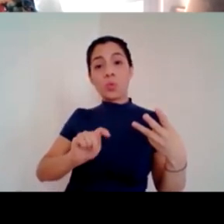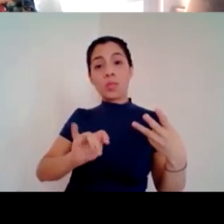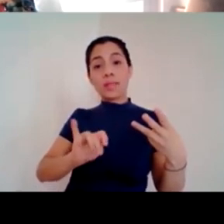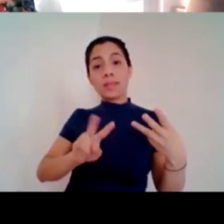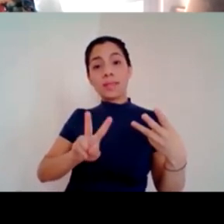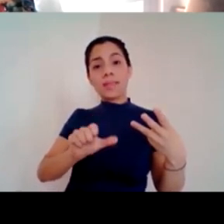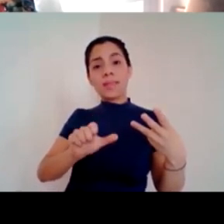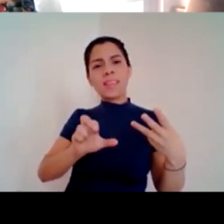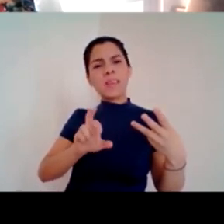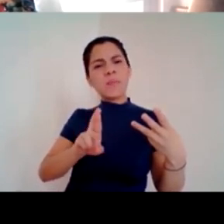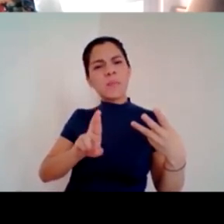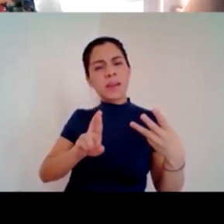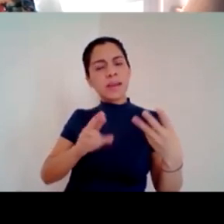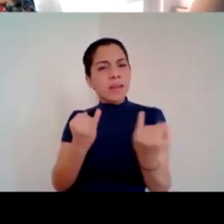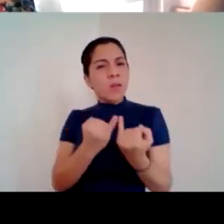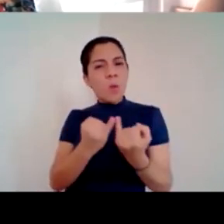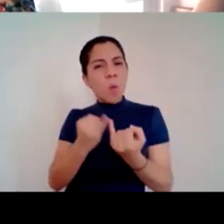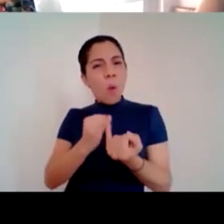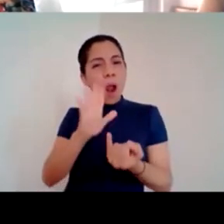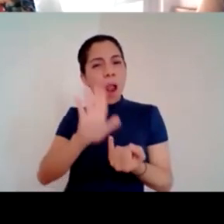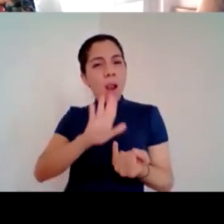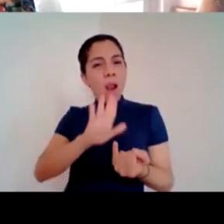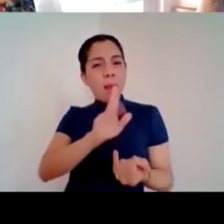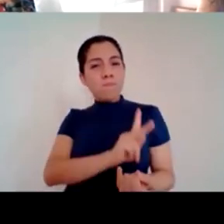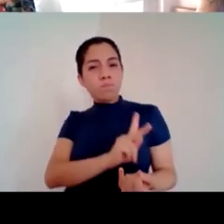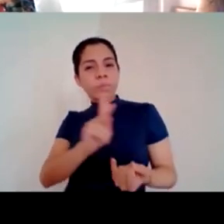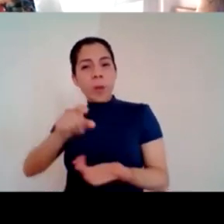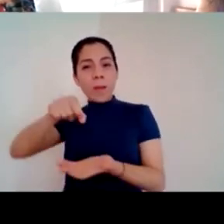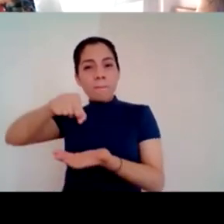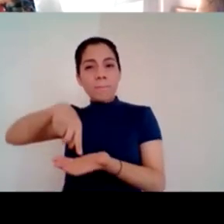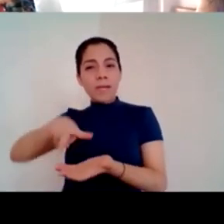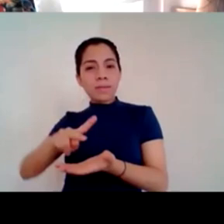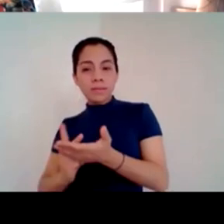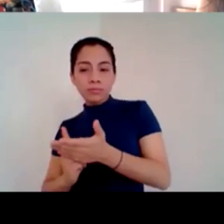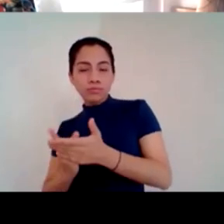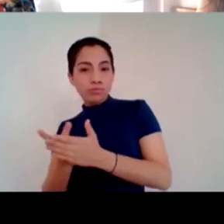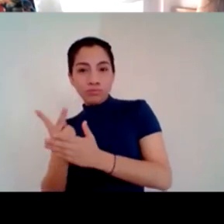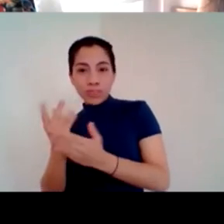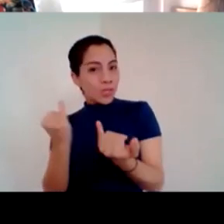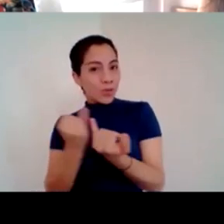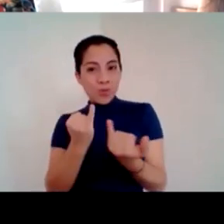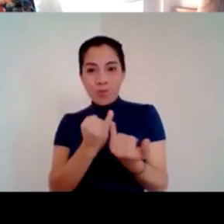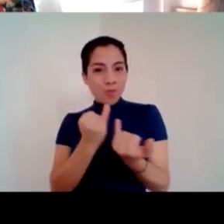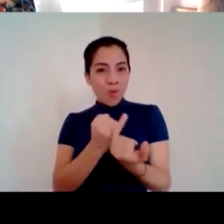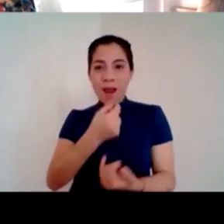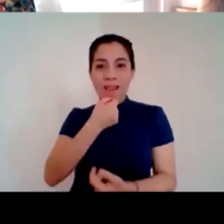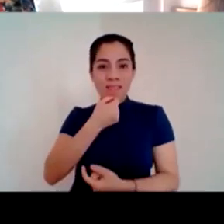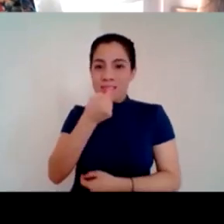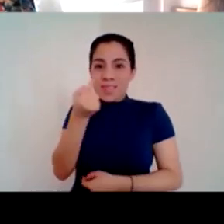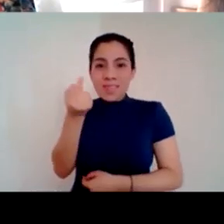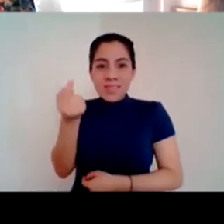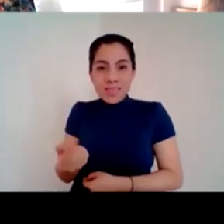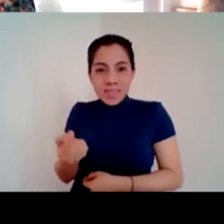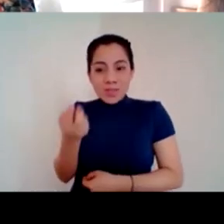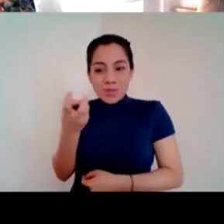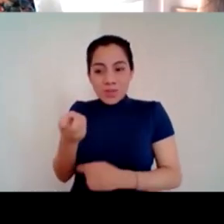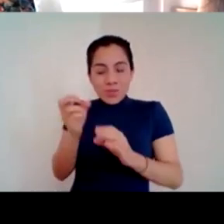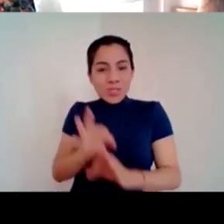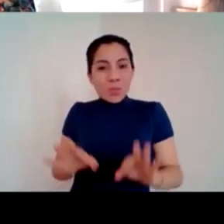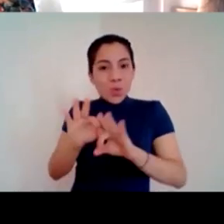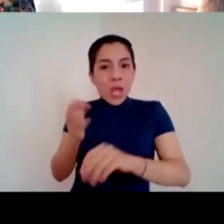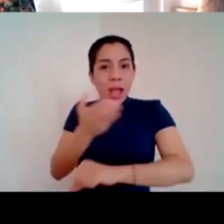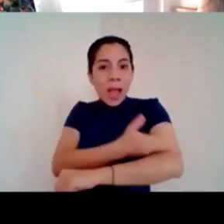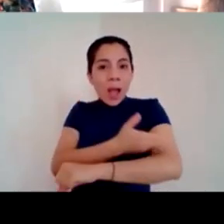esto me parece central no festinar